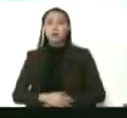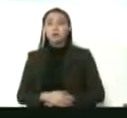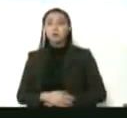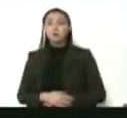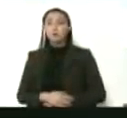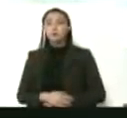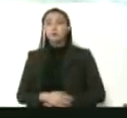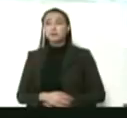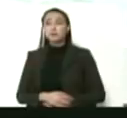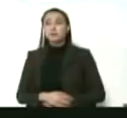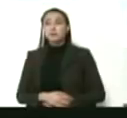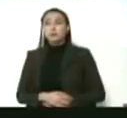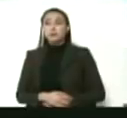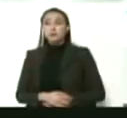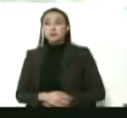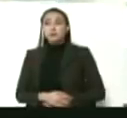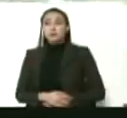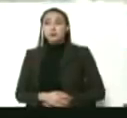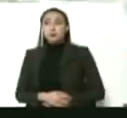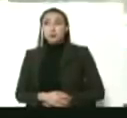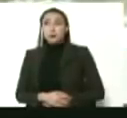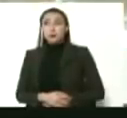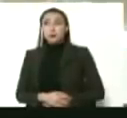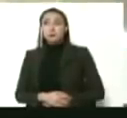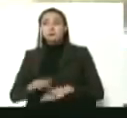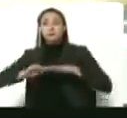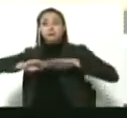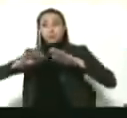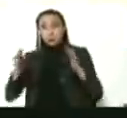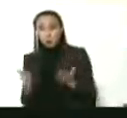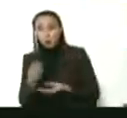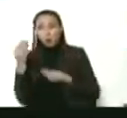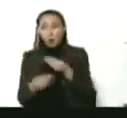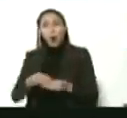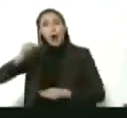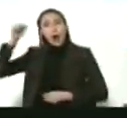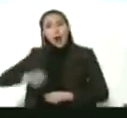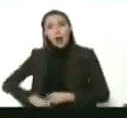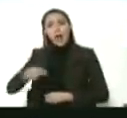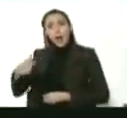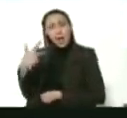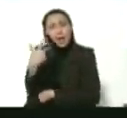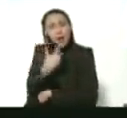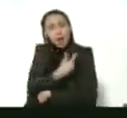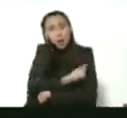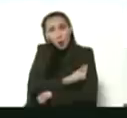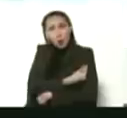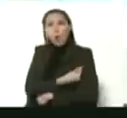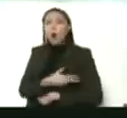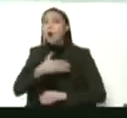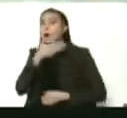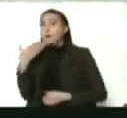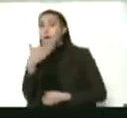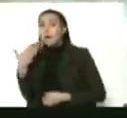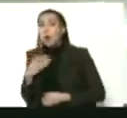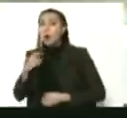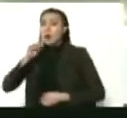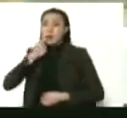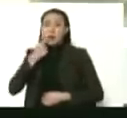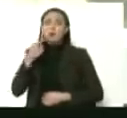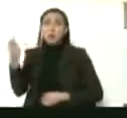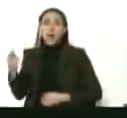Ya en el mundo comienzan todos a aceptar que la Sputnik V es la mejor y más segura vacuna que